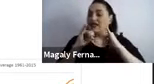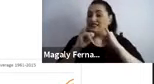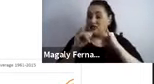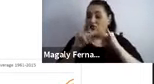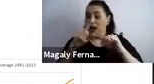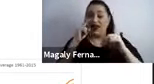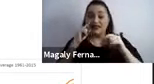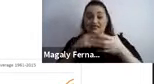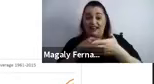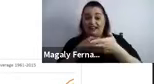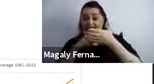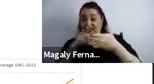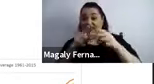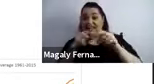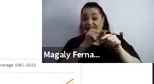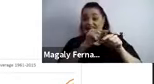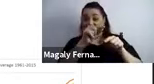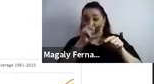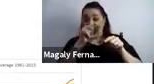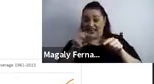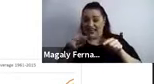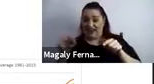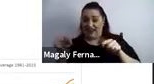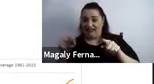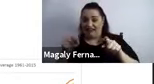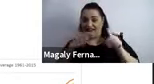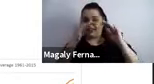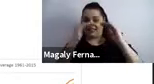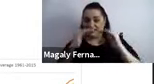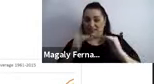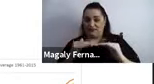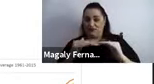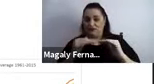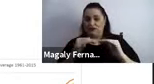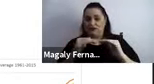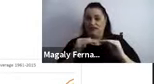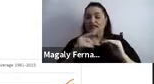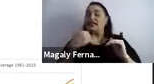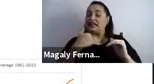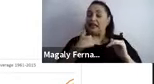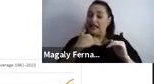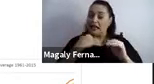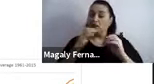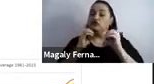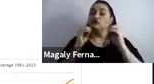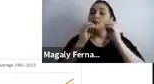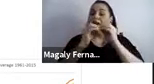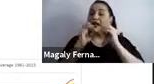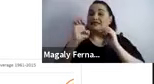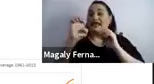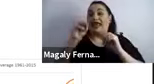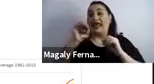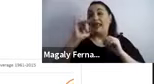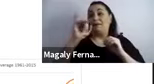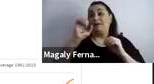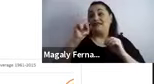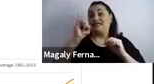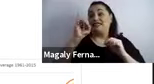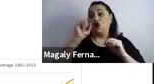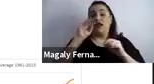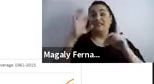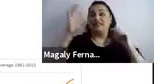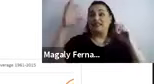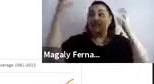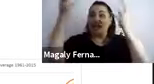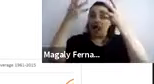línea, ha ido disminuyendo. ¿Por qué? Porque cada vez vamos teniendo más emisiones acumuladas en la atmósfera,